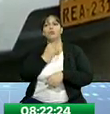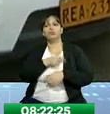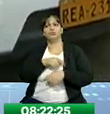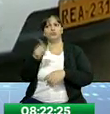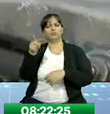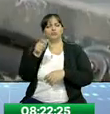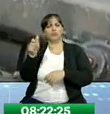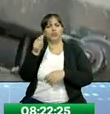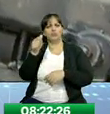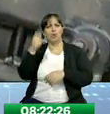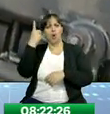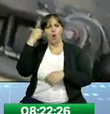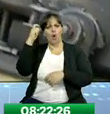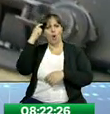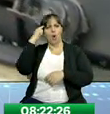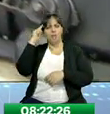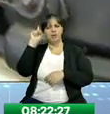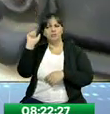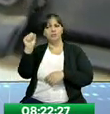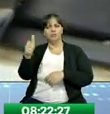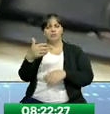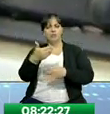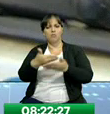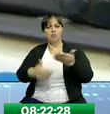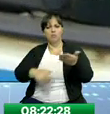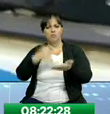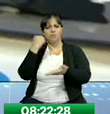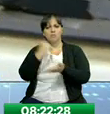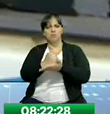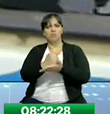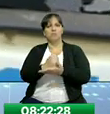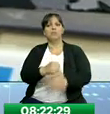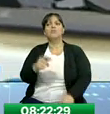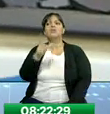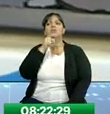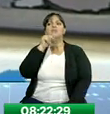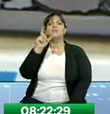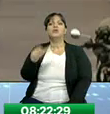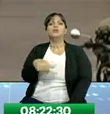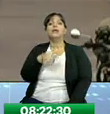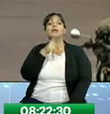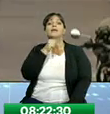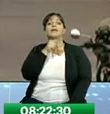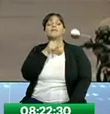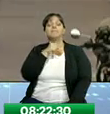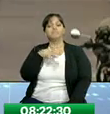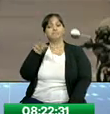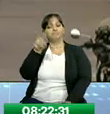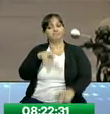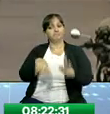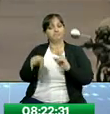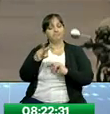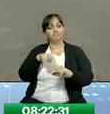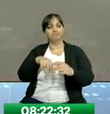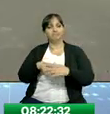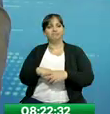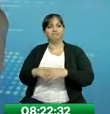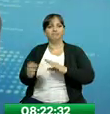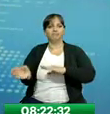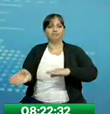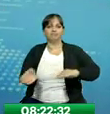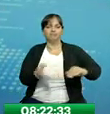quien fue en eso debe saber quién fue bueno vamos con más información para ustedes roban afuera